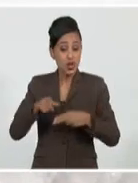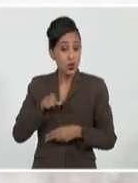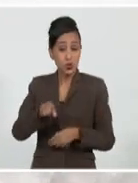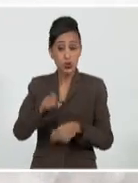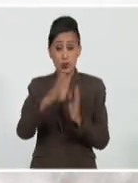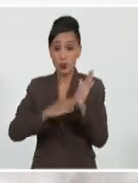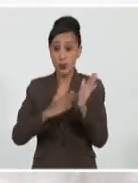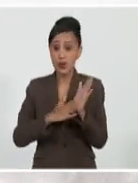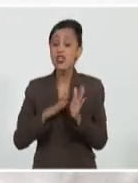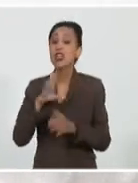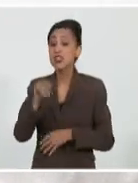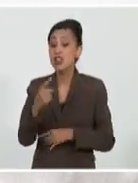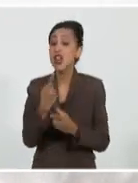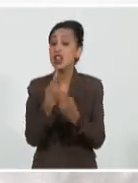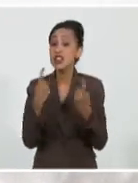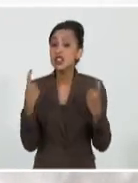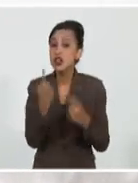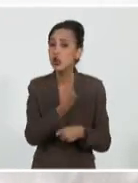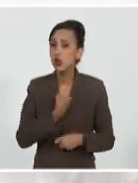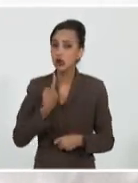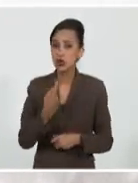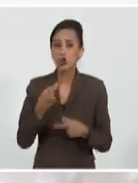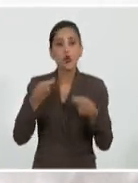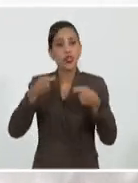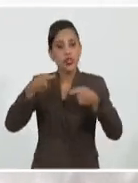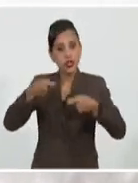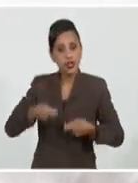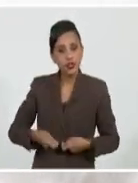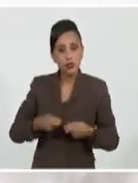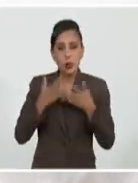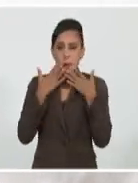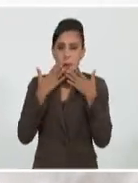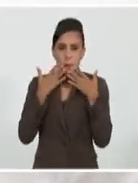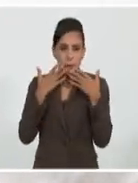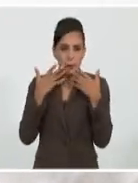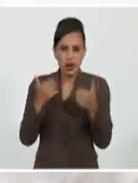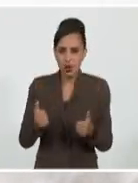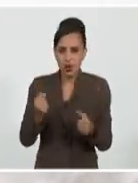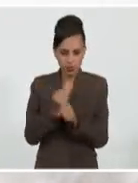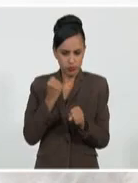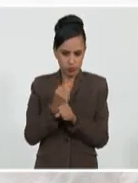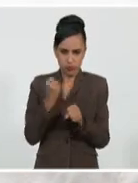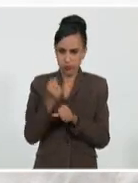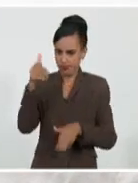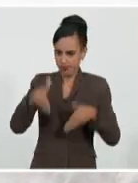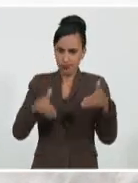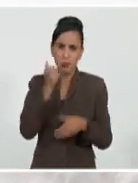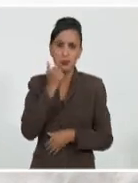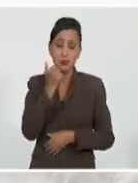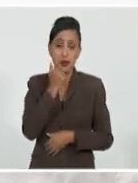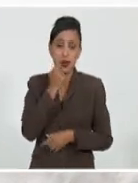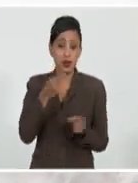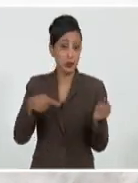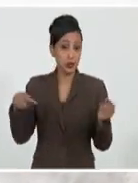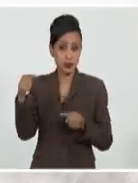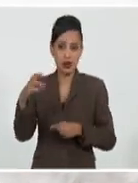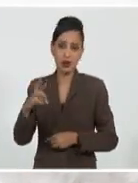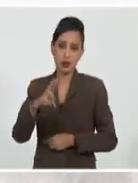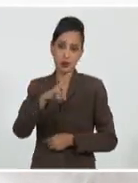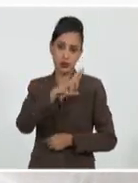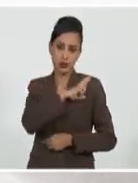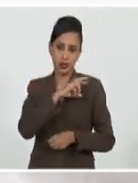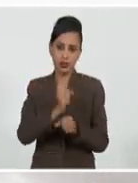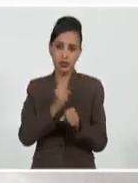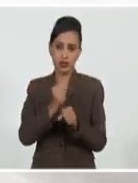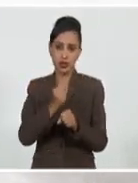corroboran la necesidad que tenemos de ser proactivos, de ser más proactivos y de hacerlo también con responsabilidad. Y lo